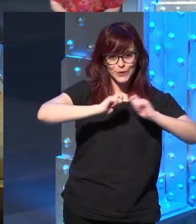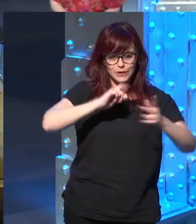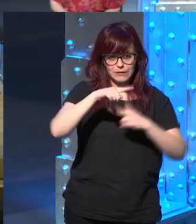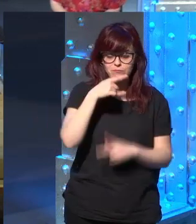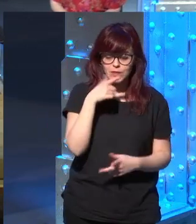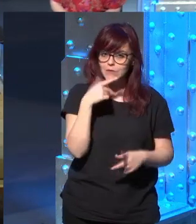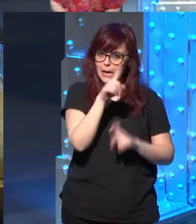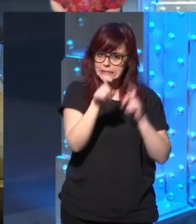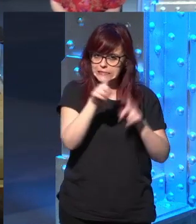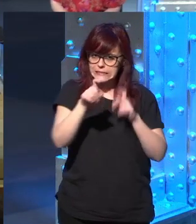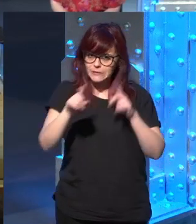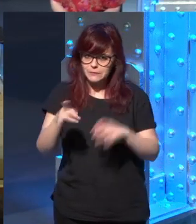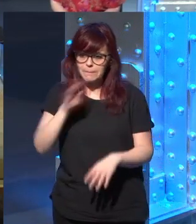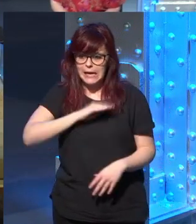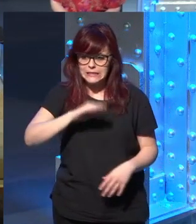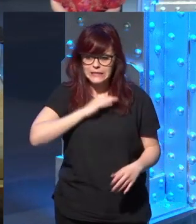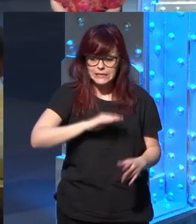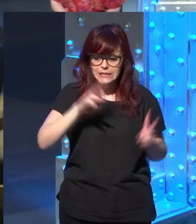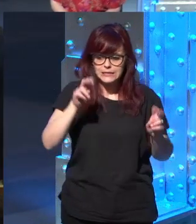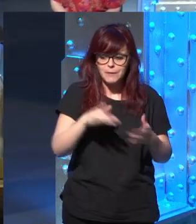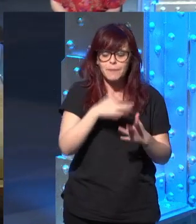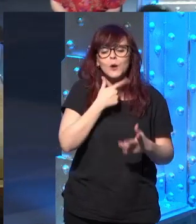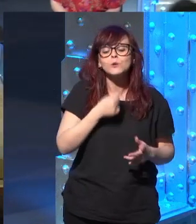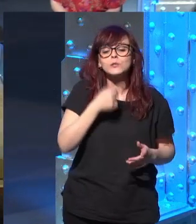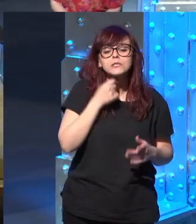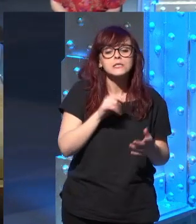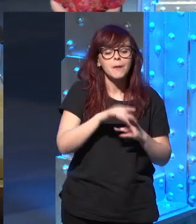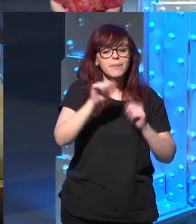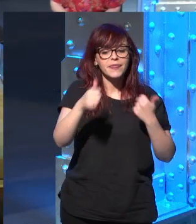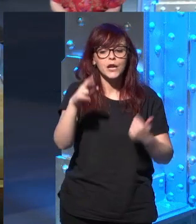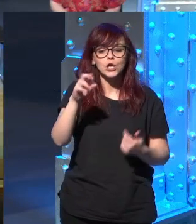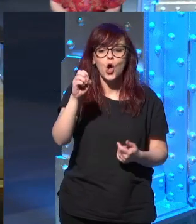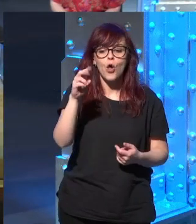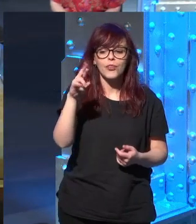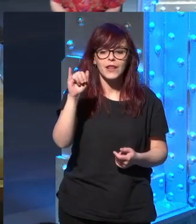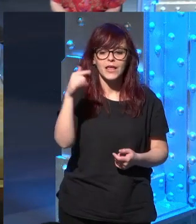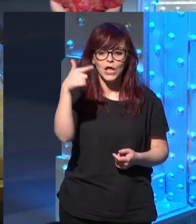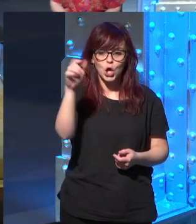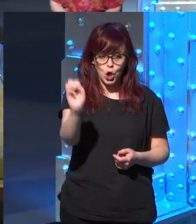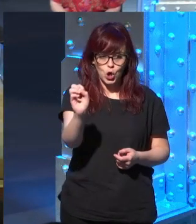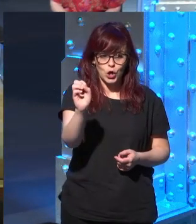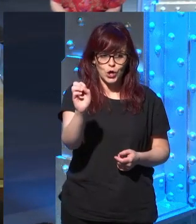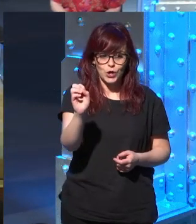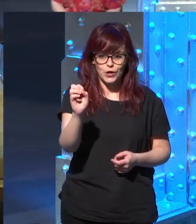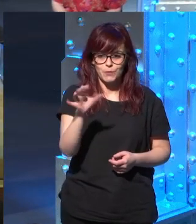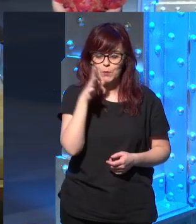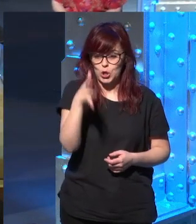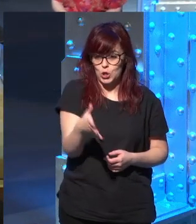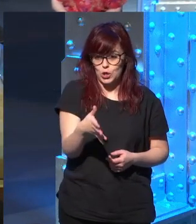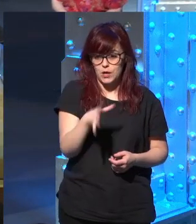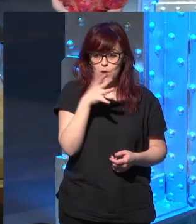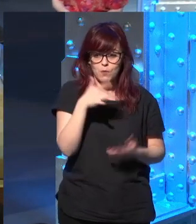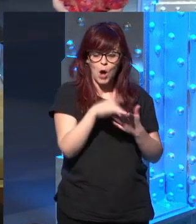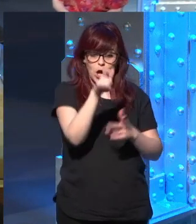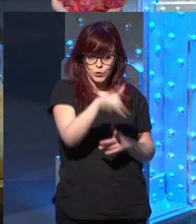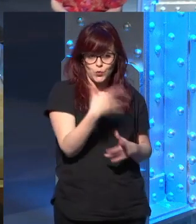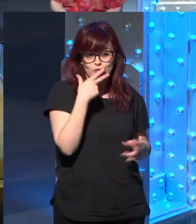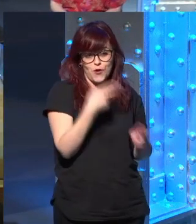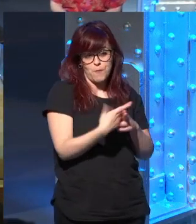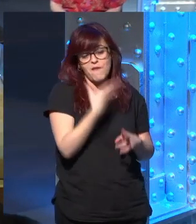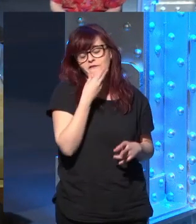tienen bastantes cuestiones que plantearos. Me gustaría empezar por Rodrigo. No porque, bueno, es un nombre